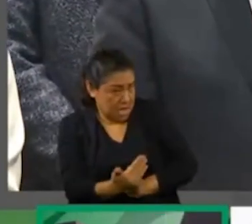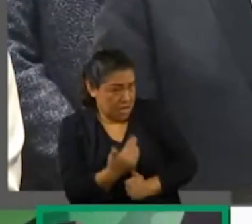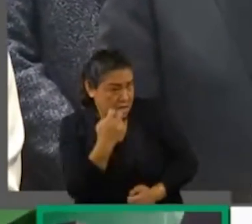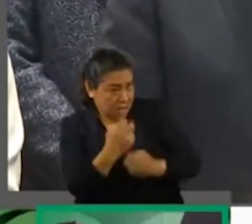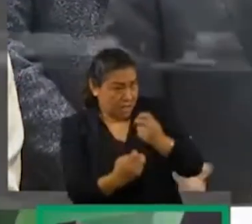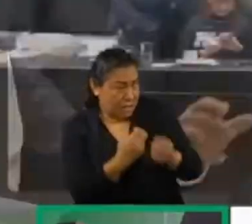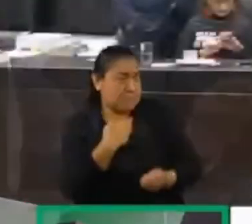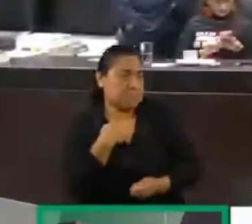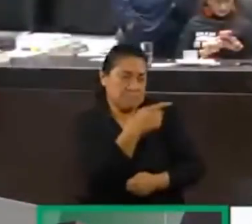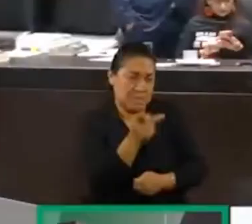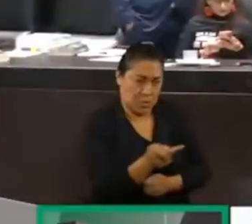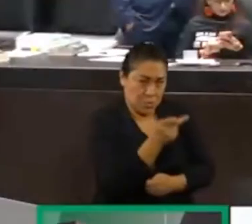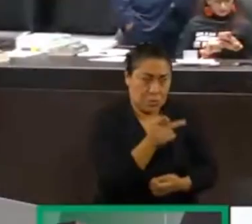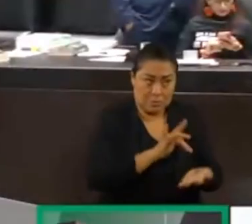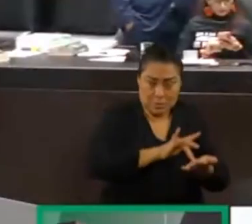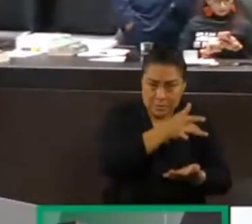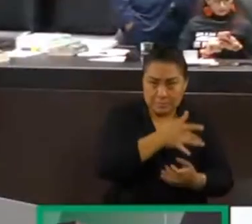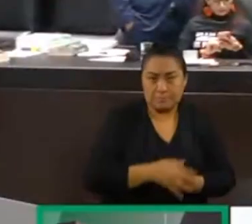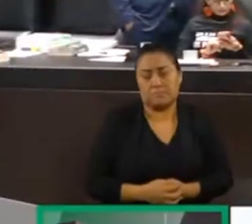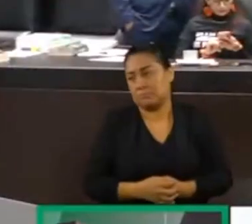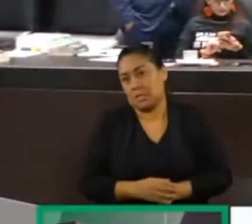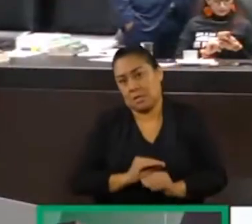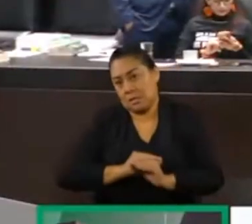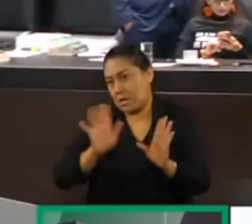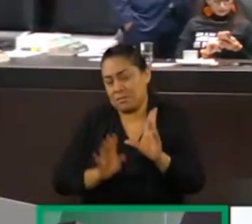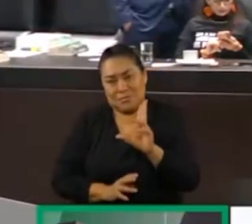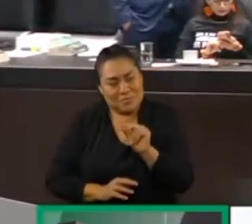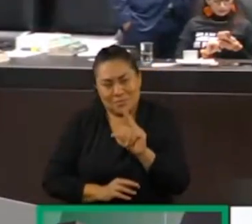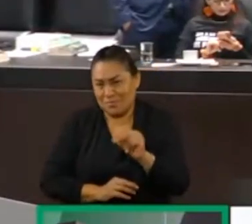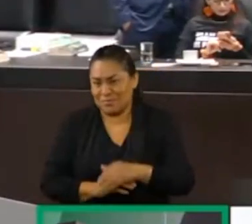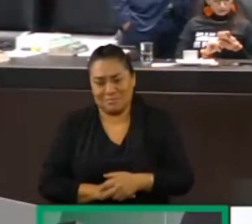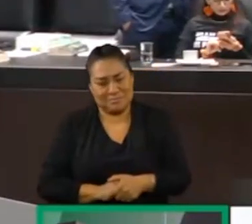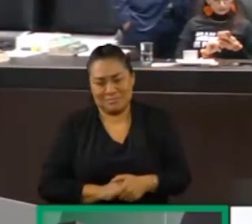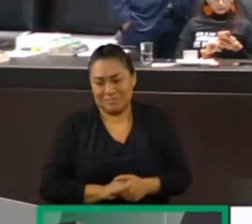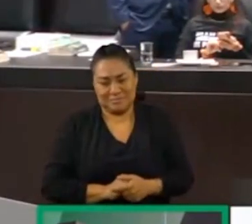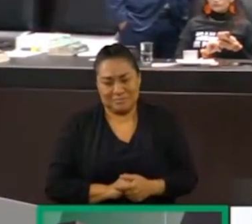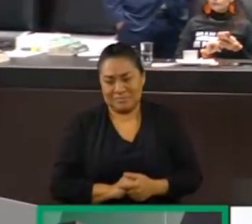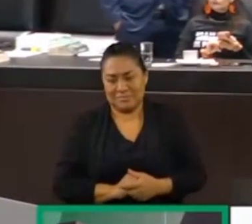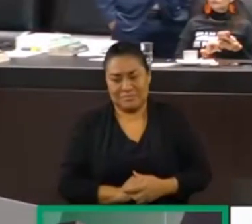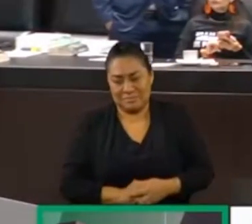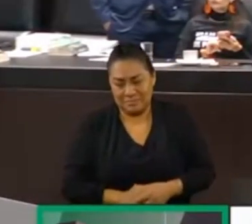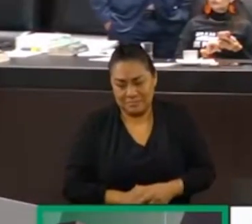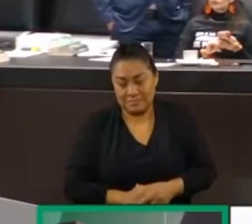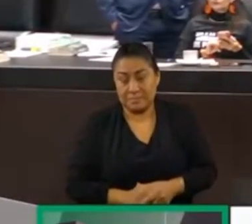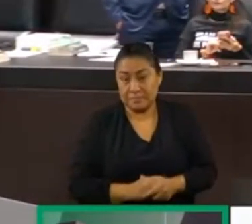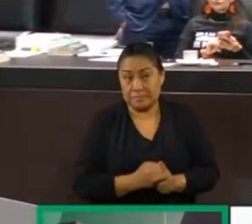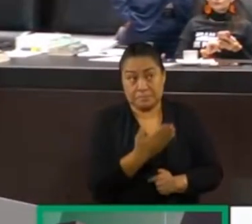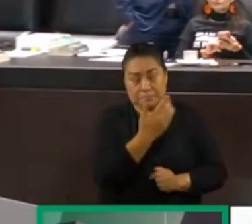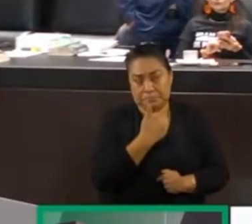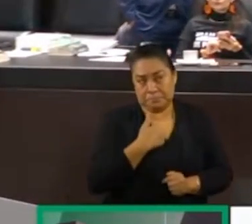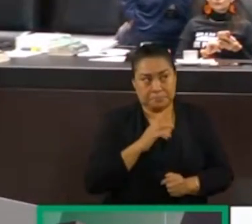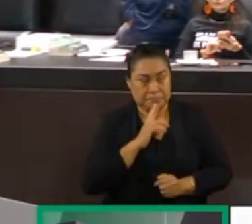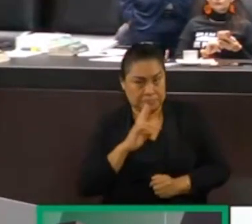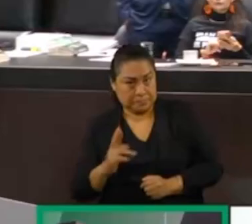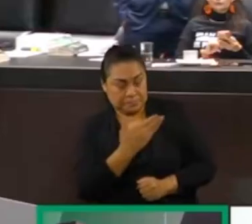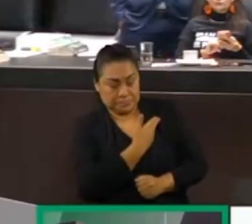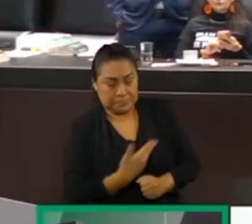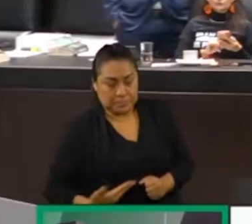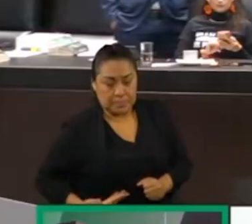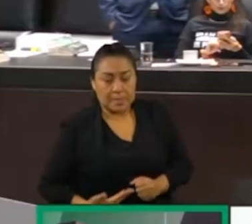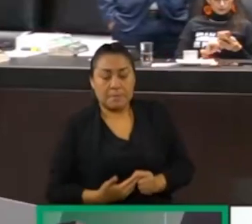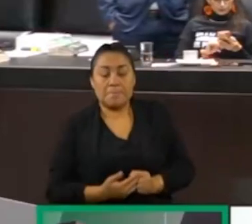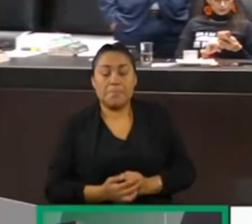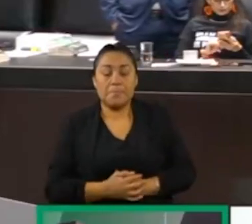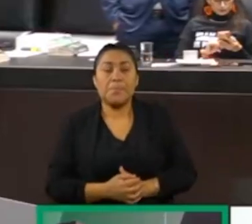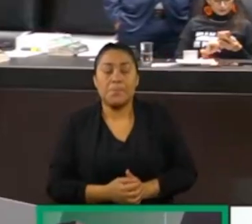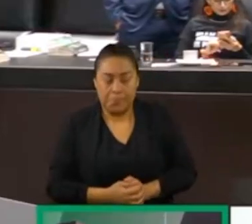diputado presidente? Desde luego que no, porque no solamente… Perdón, respondo, presidenta. Para